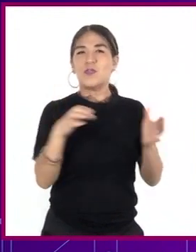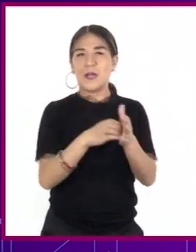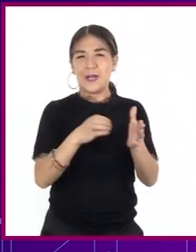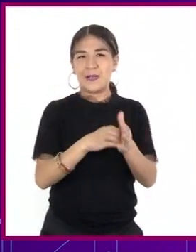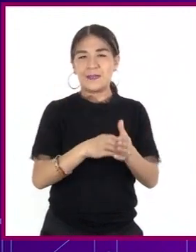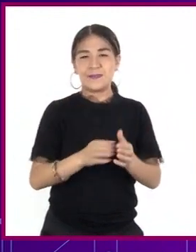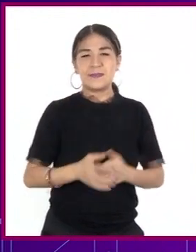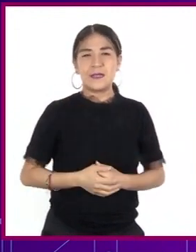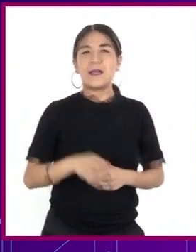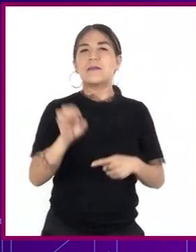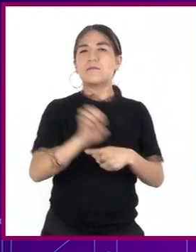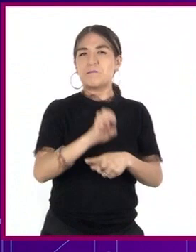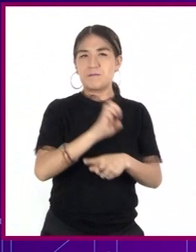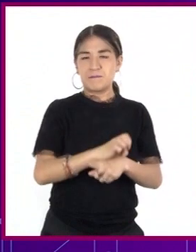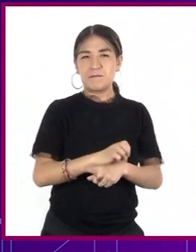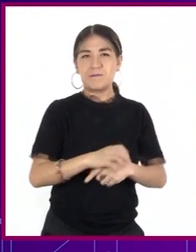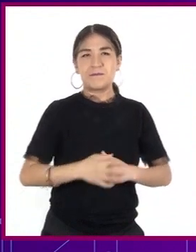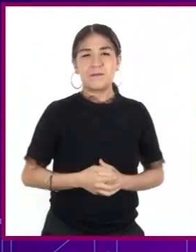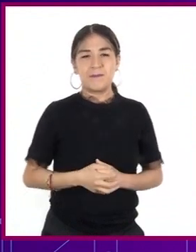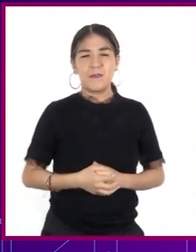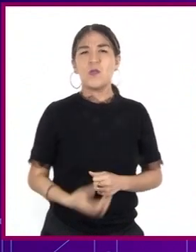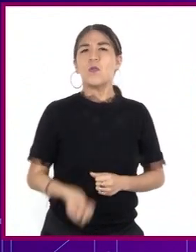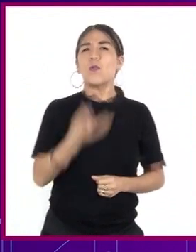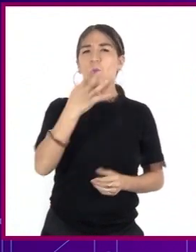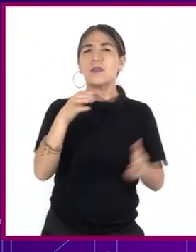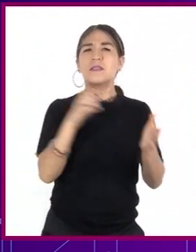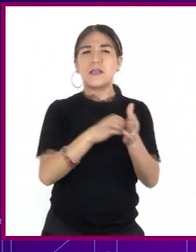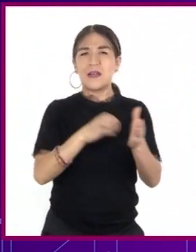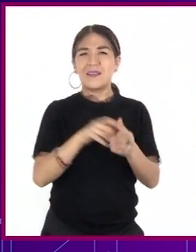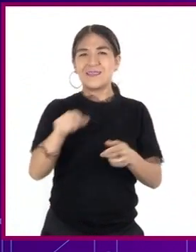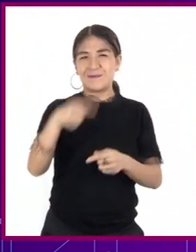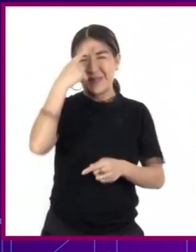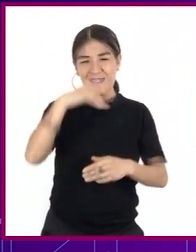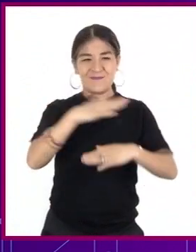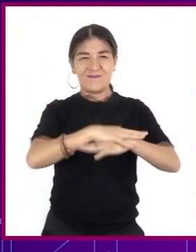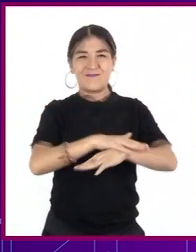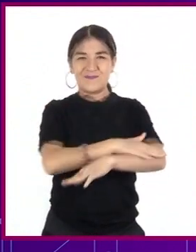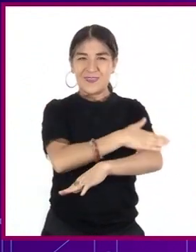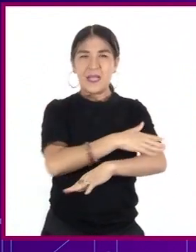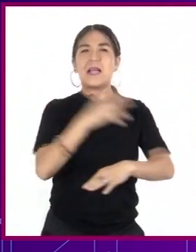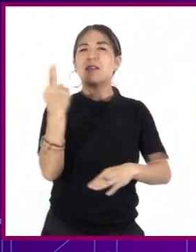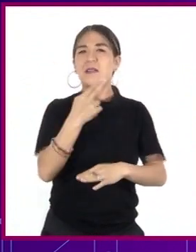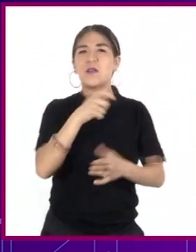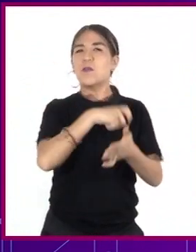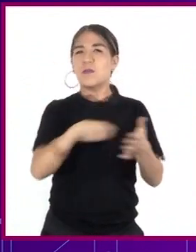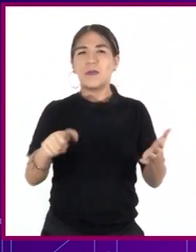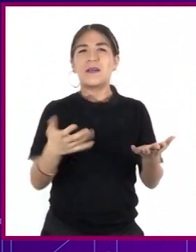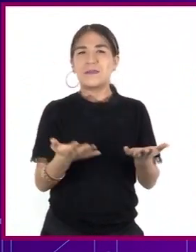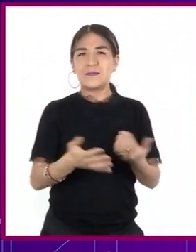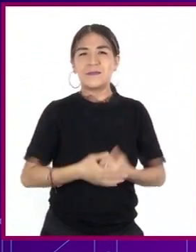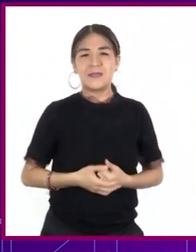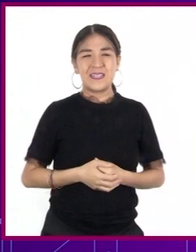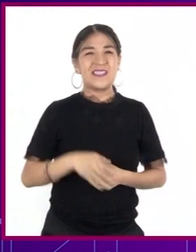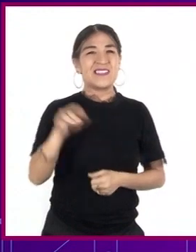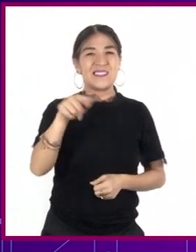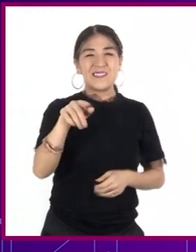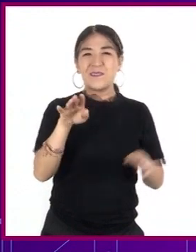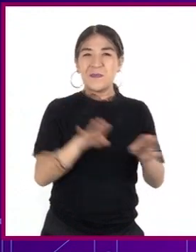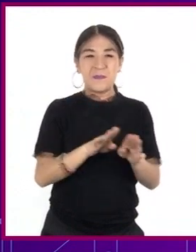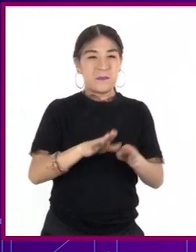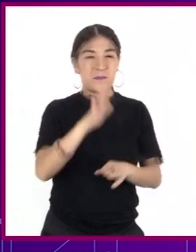cajas. Entonces, ¿cuántas cajas de losetas se requieren comprar? Como no es posible